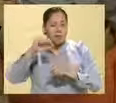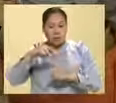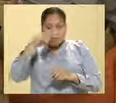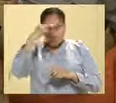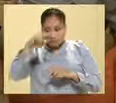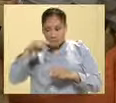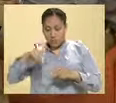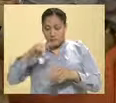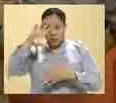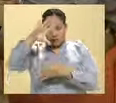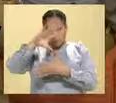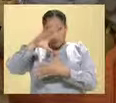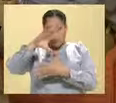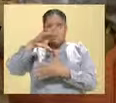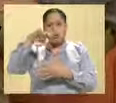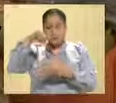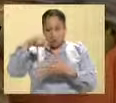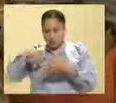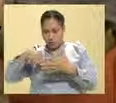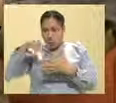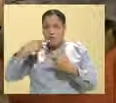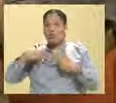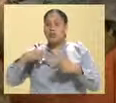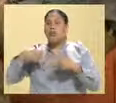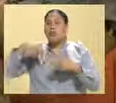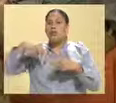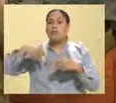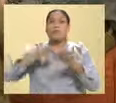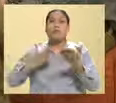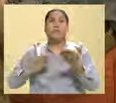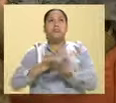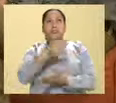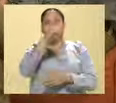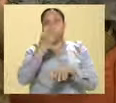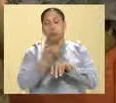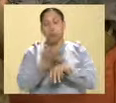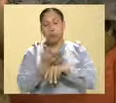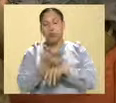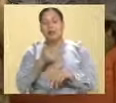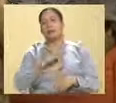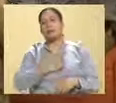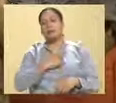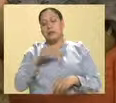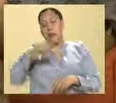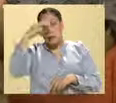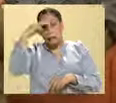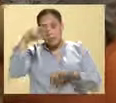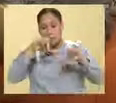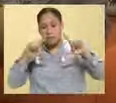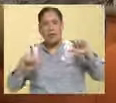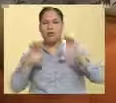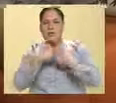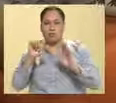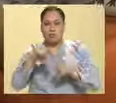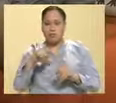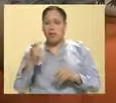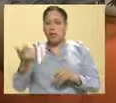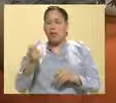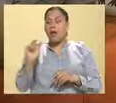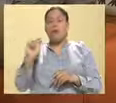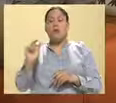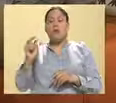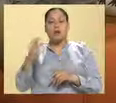de Centroamérica, porque desafortunadamente en México los salarios, por ejemplo, el salario